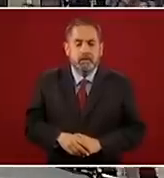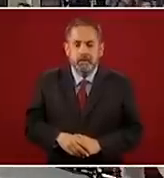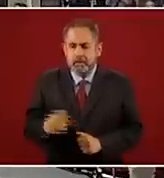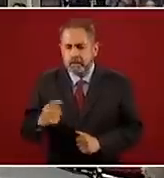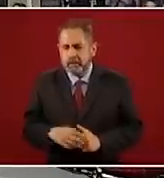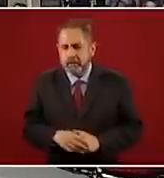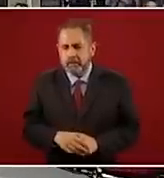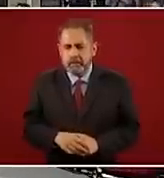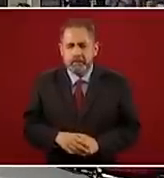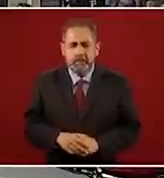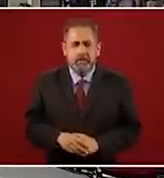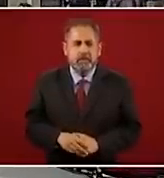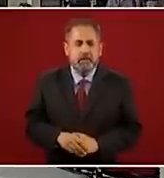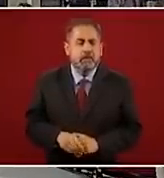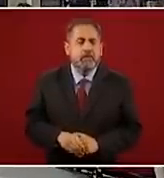¿Cómo?